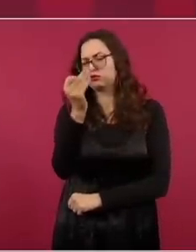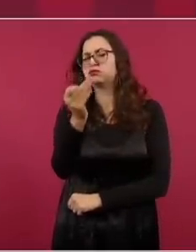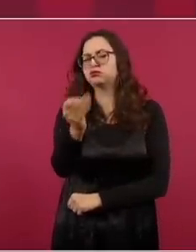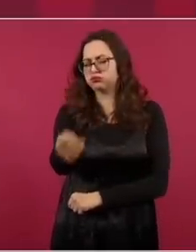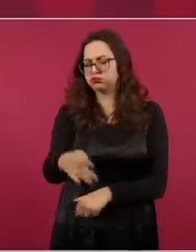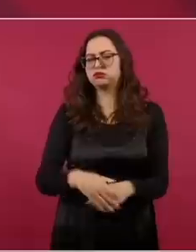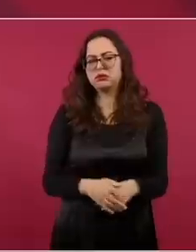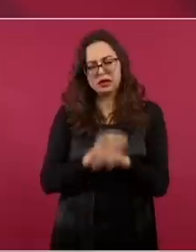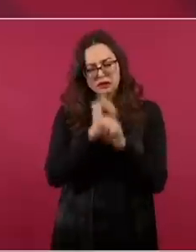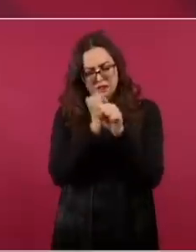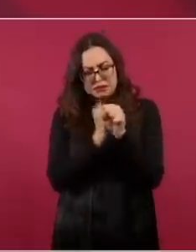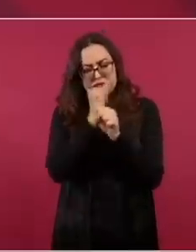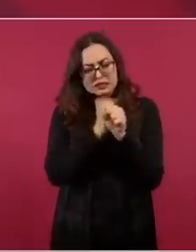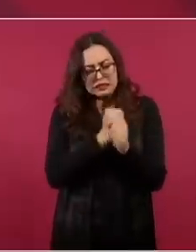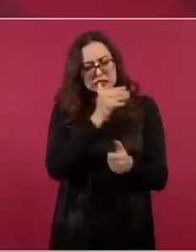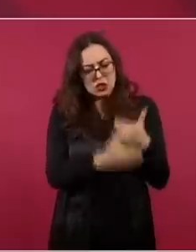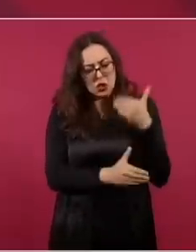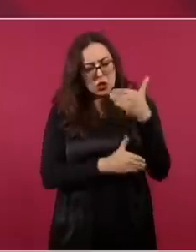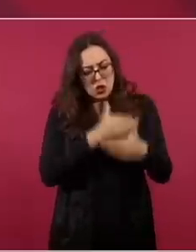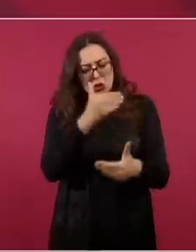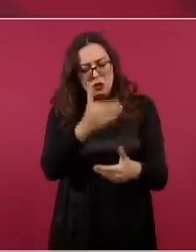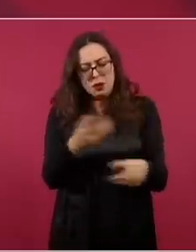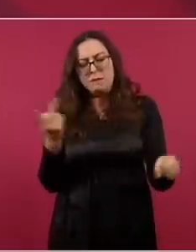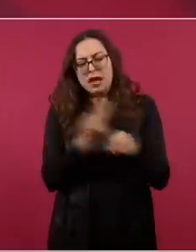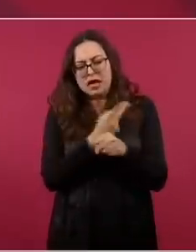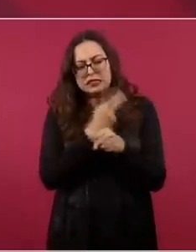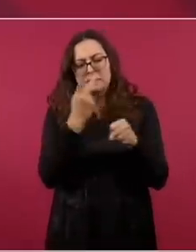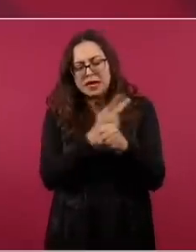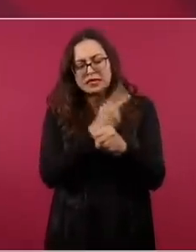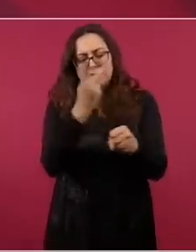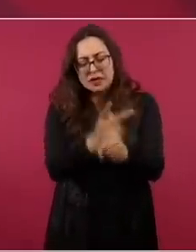de la investigación y saber qué sucedió